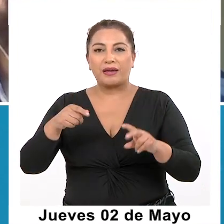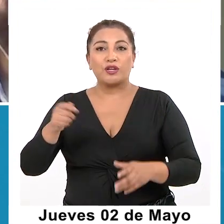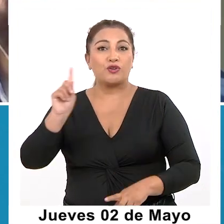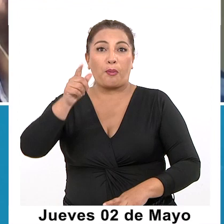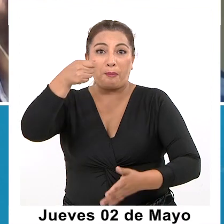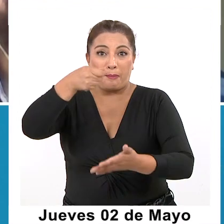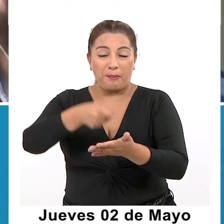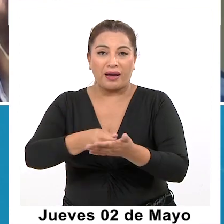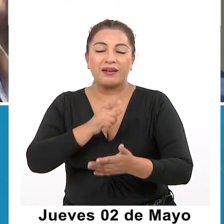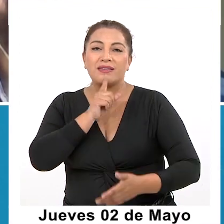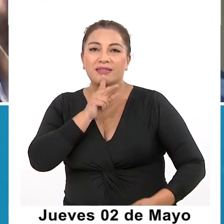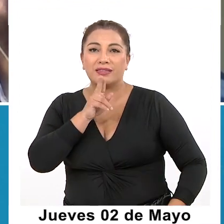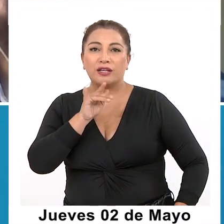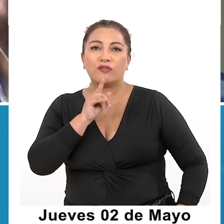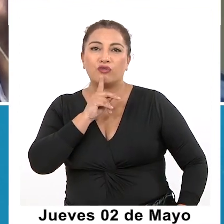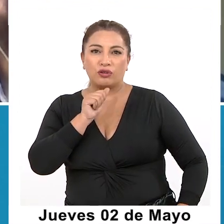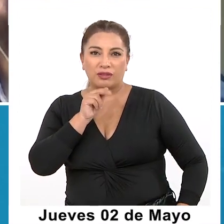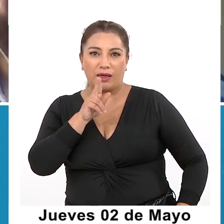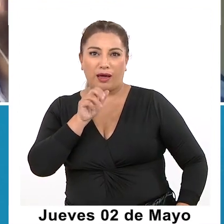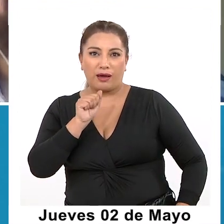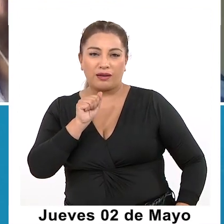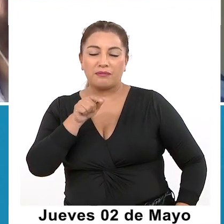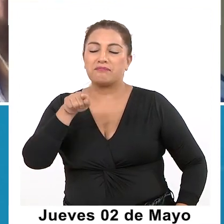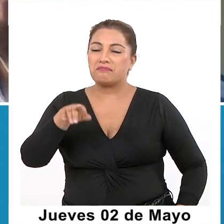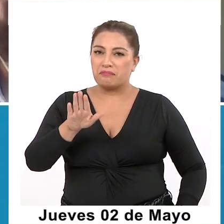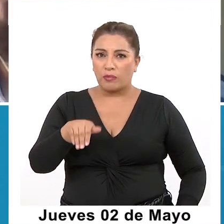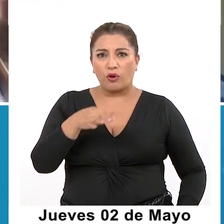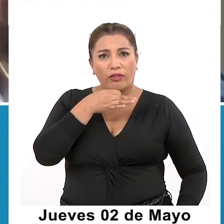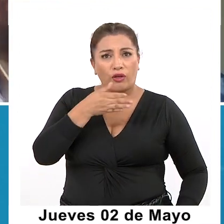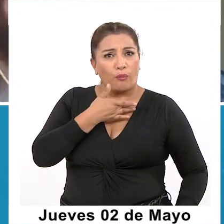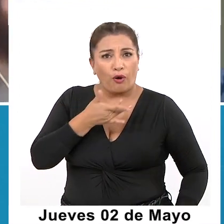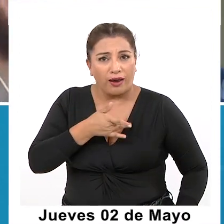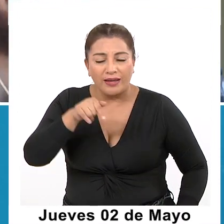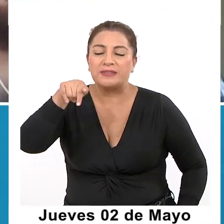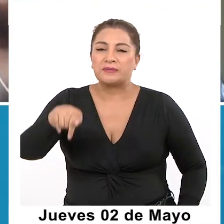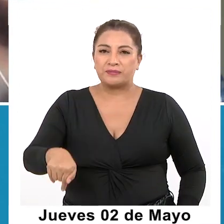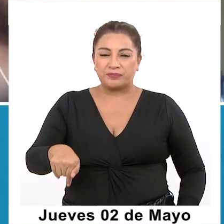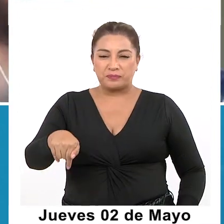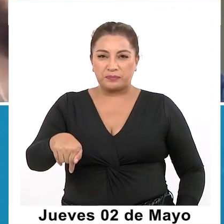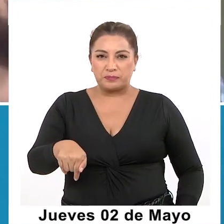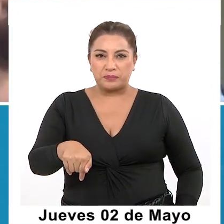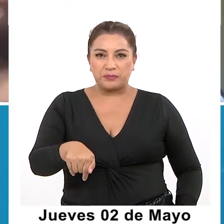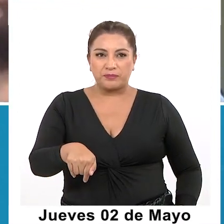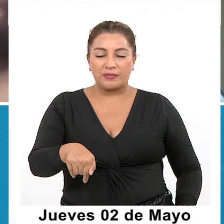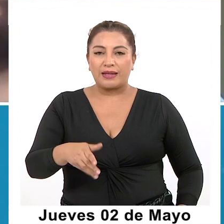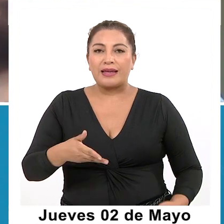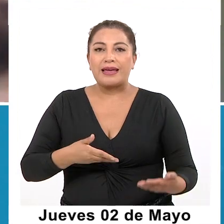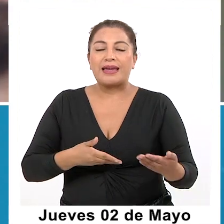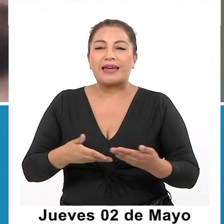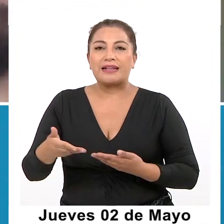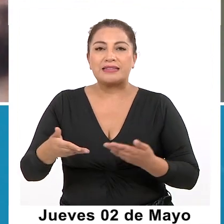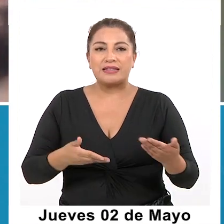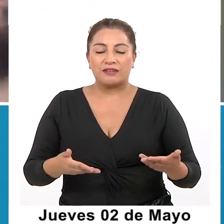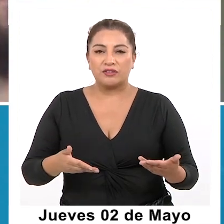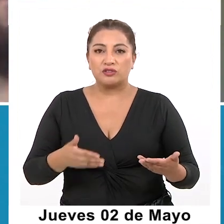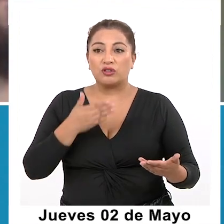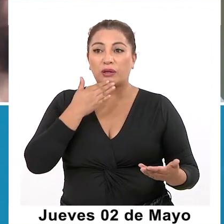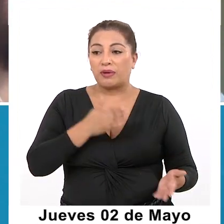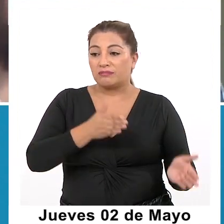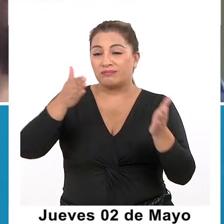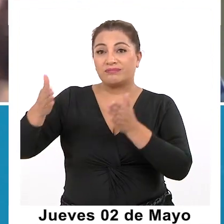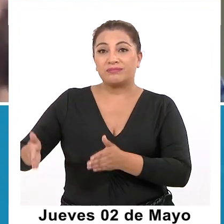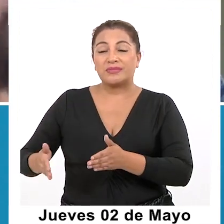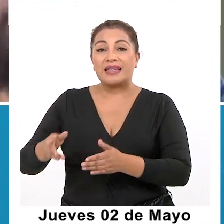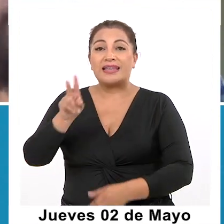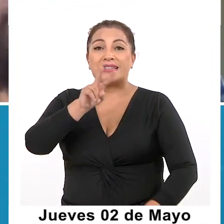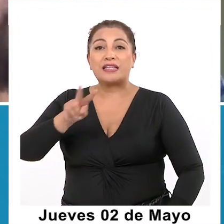exterior también como se hace en el mercado interno Y por qué lo digo porque efectivamente nuestro nuestro servicio hermano o Paralelo que el servicio de